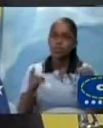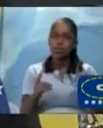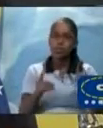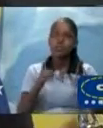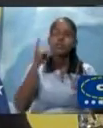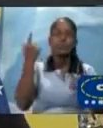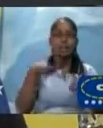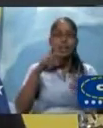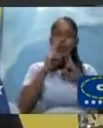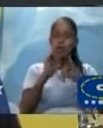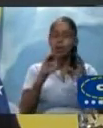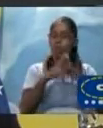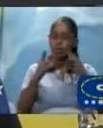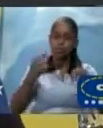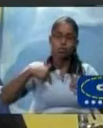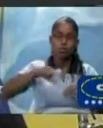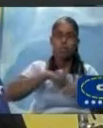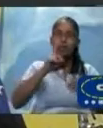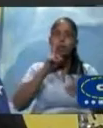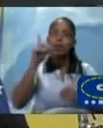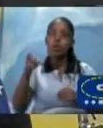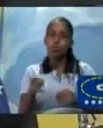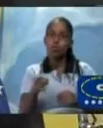tiene respuesta a todas nuestras preguntas.